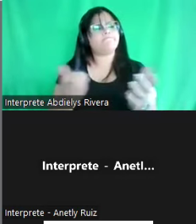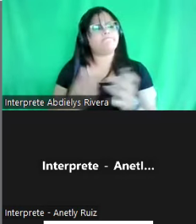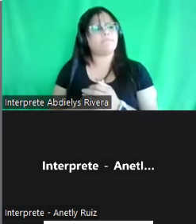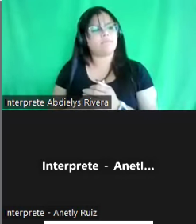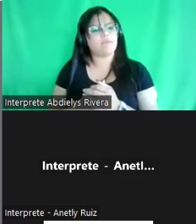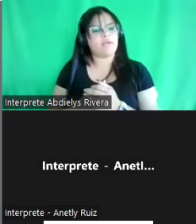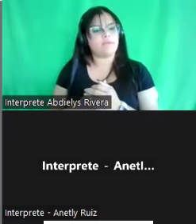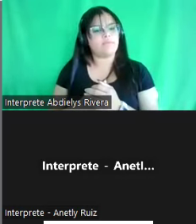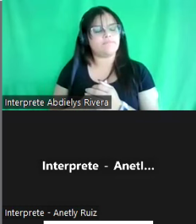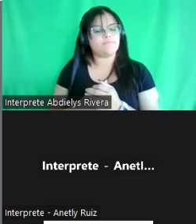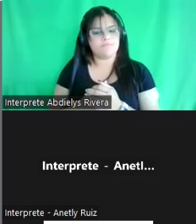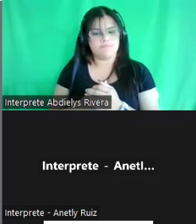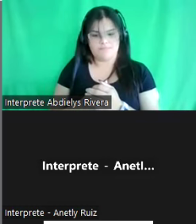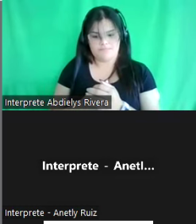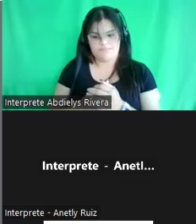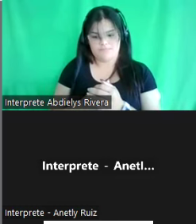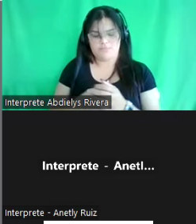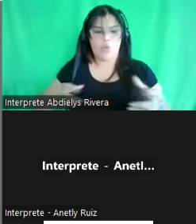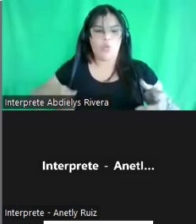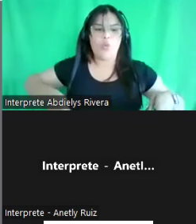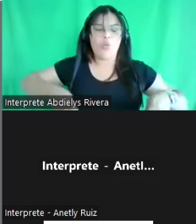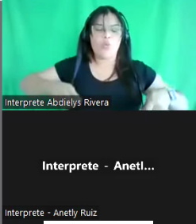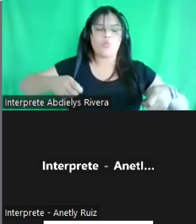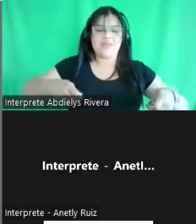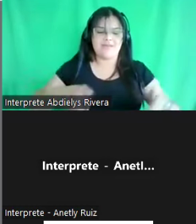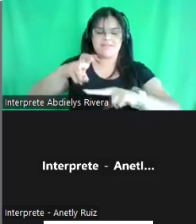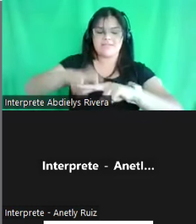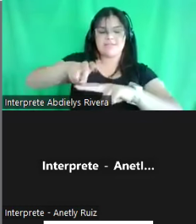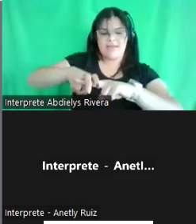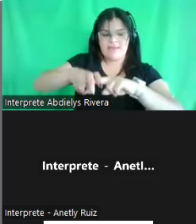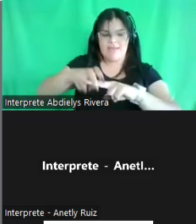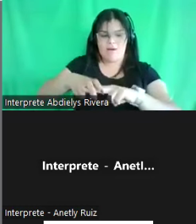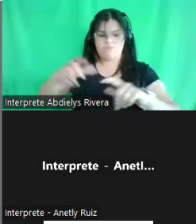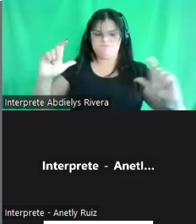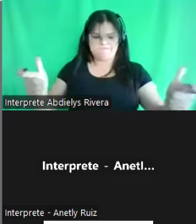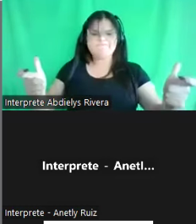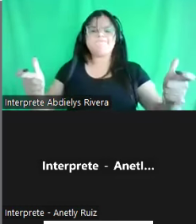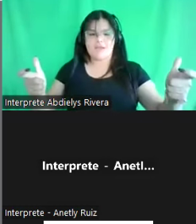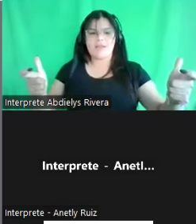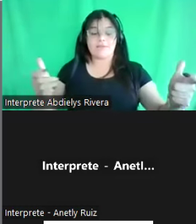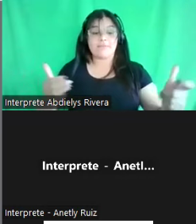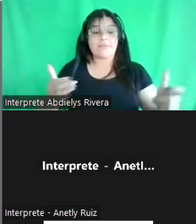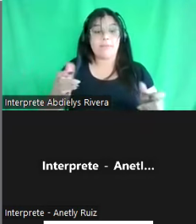silla bariátrica para un paciente que está obeso. ¿Por qué? Porque la obesidad es una discapacidad.